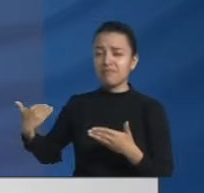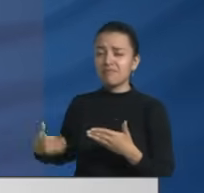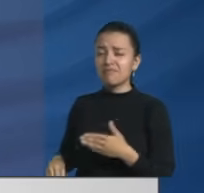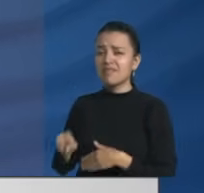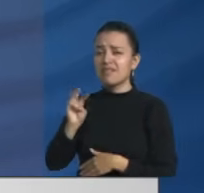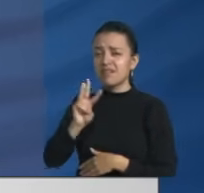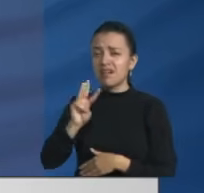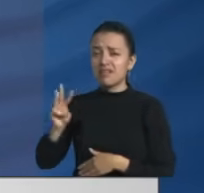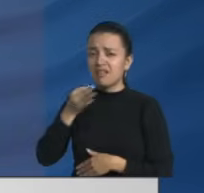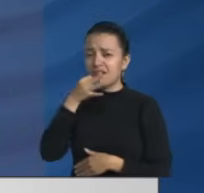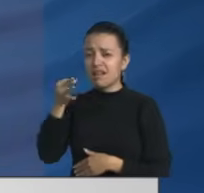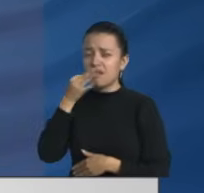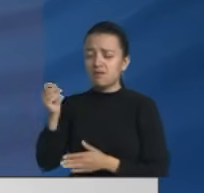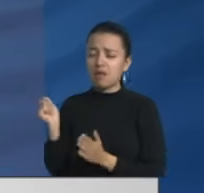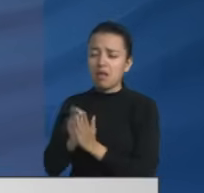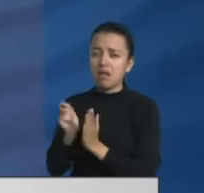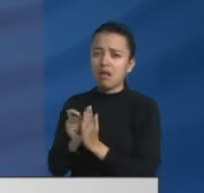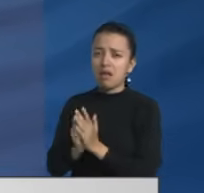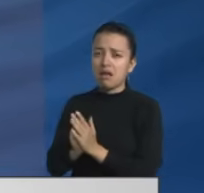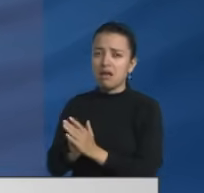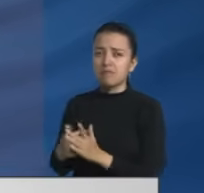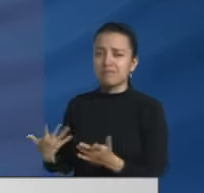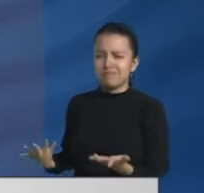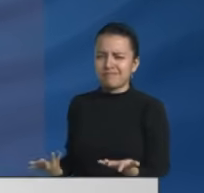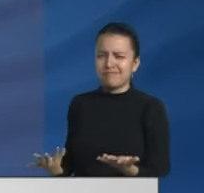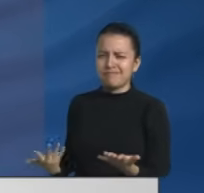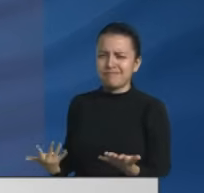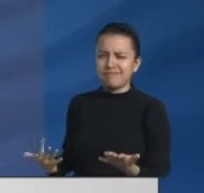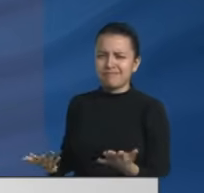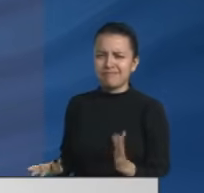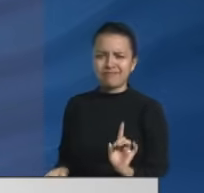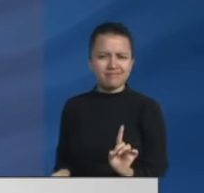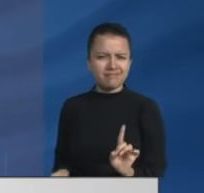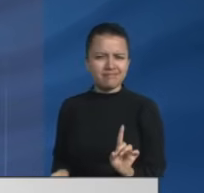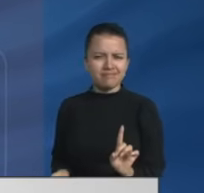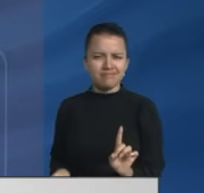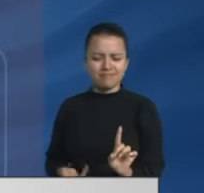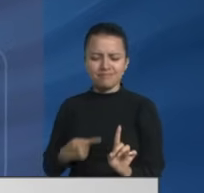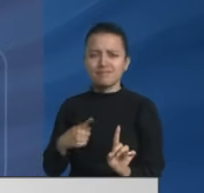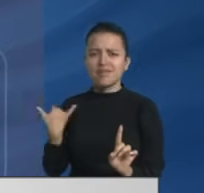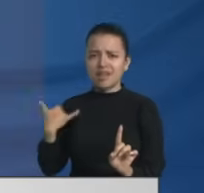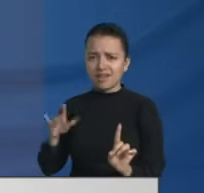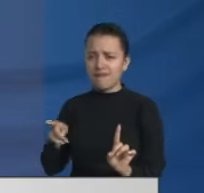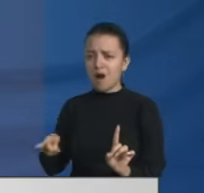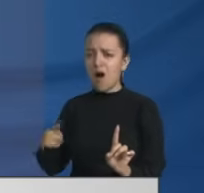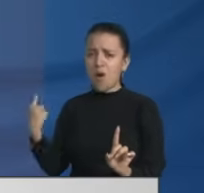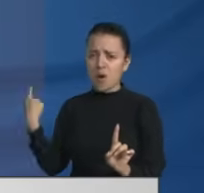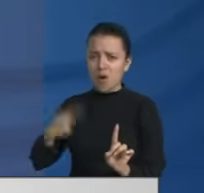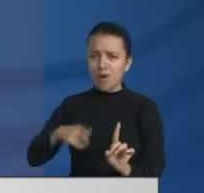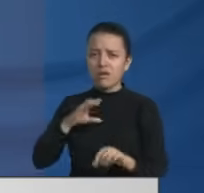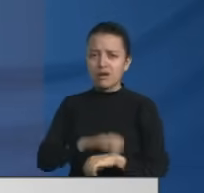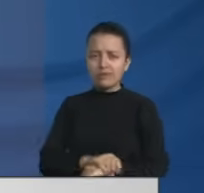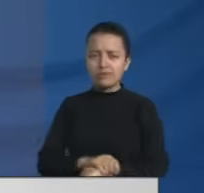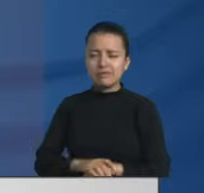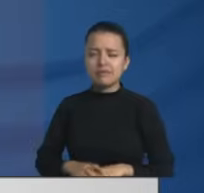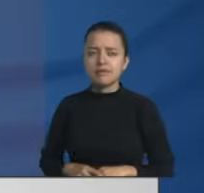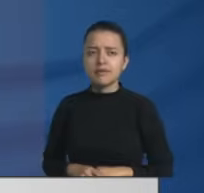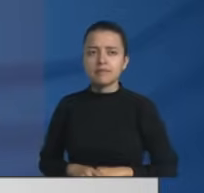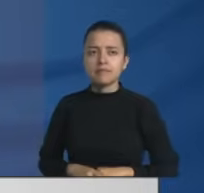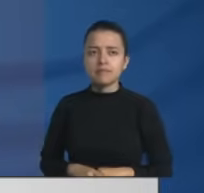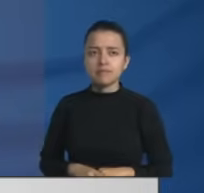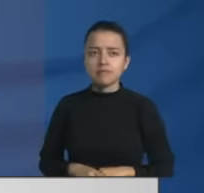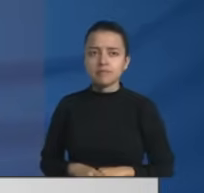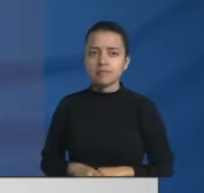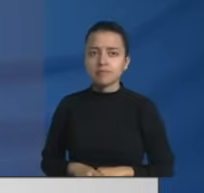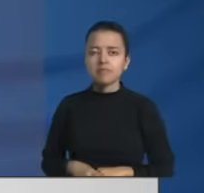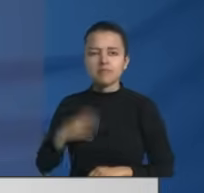judiciales. Tiene más anotaciones judiciales que años de vida esta persona sobre la que había una orden de captura. Se logra la captura